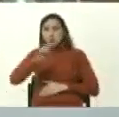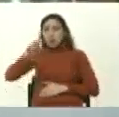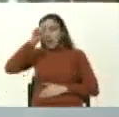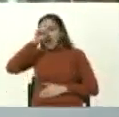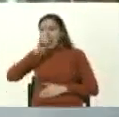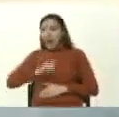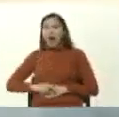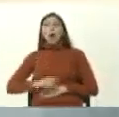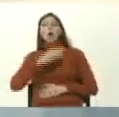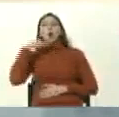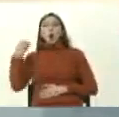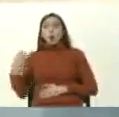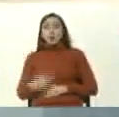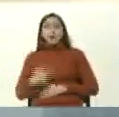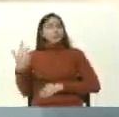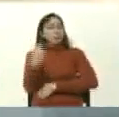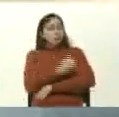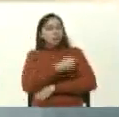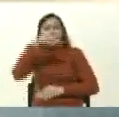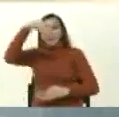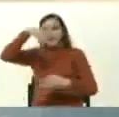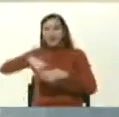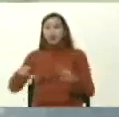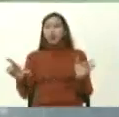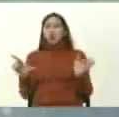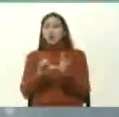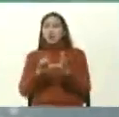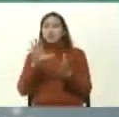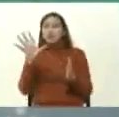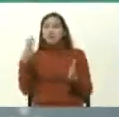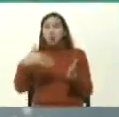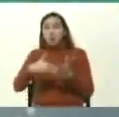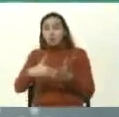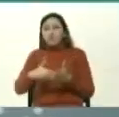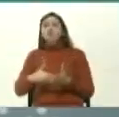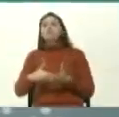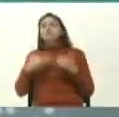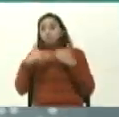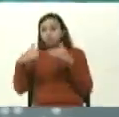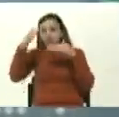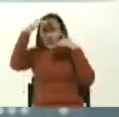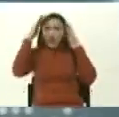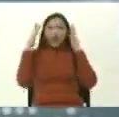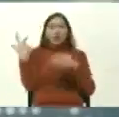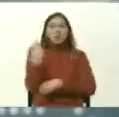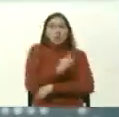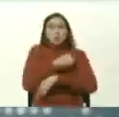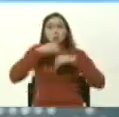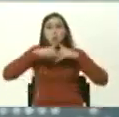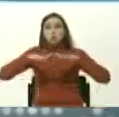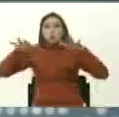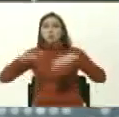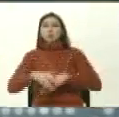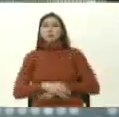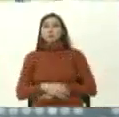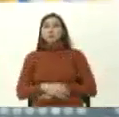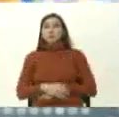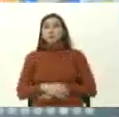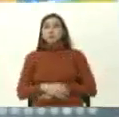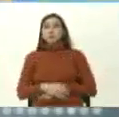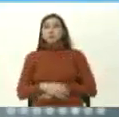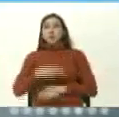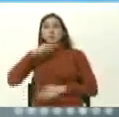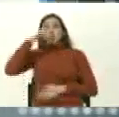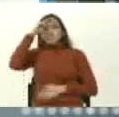estarán vacunando en los liceos. 5.000 liceos fueron convertidos también en centro de vacunación. Aquellos